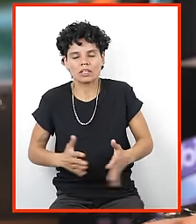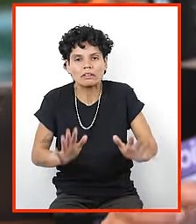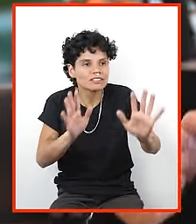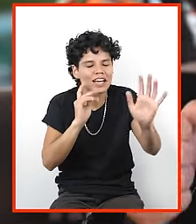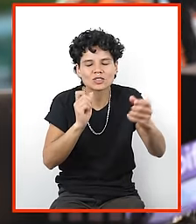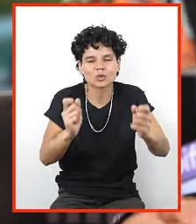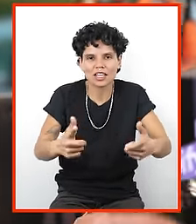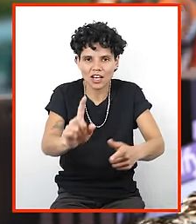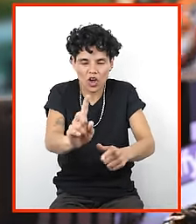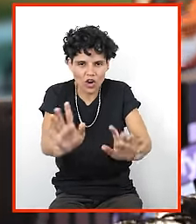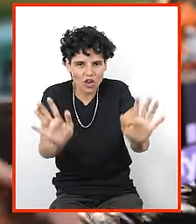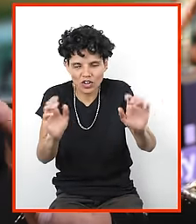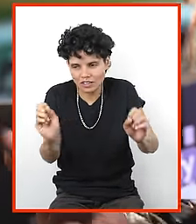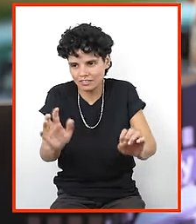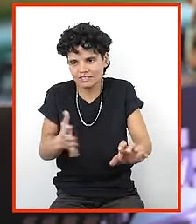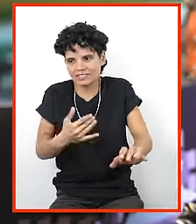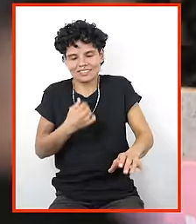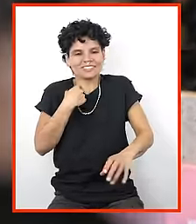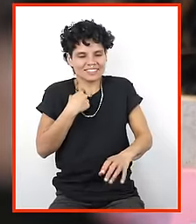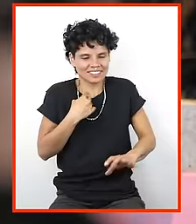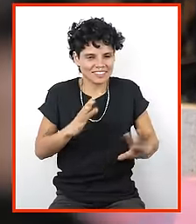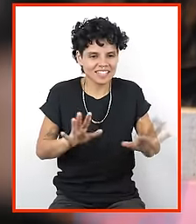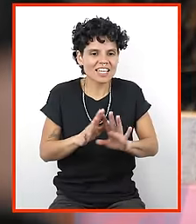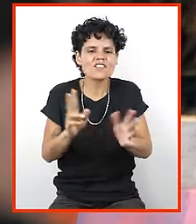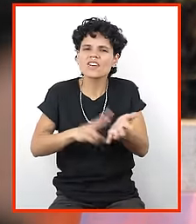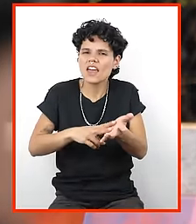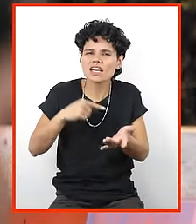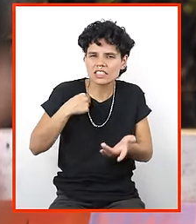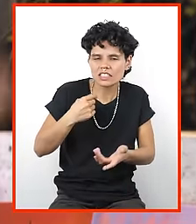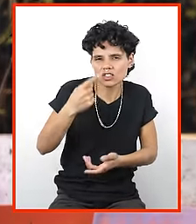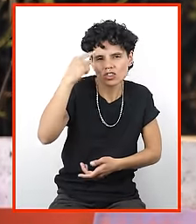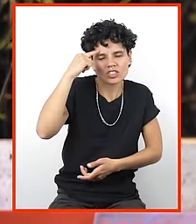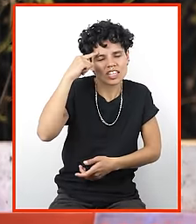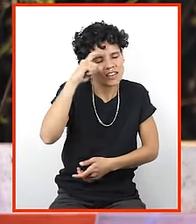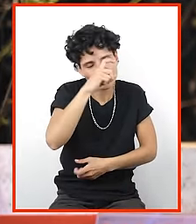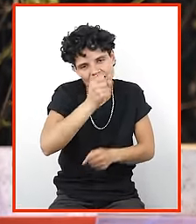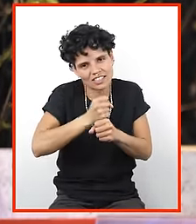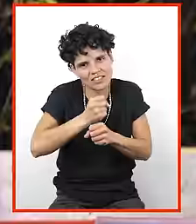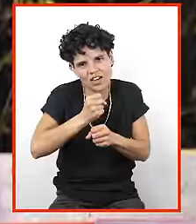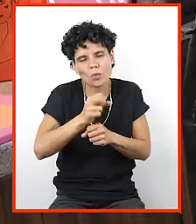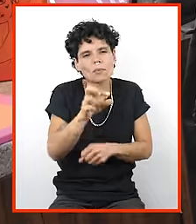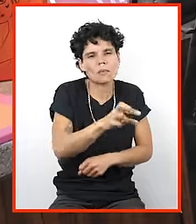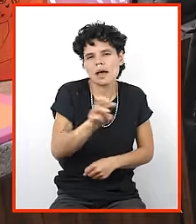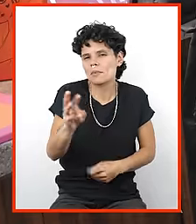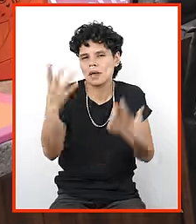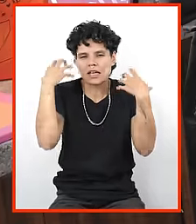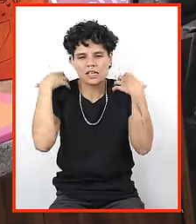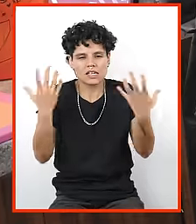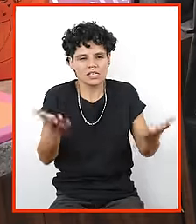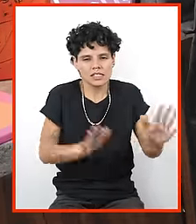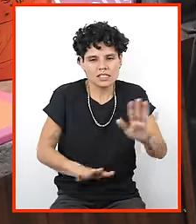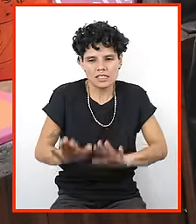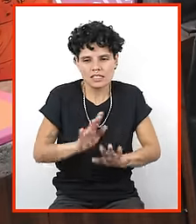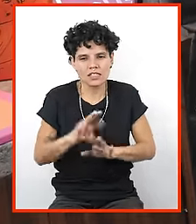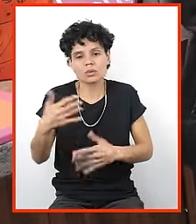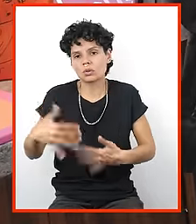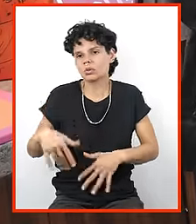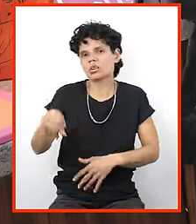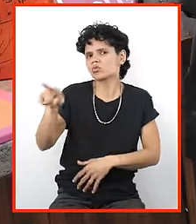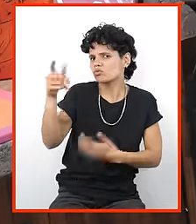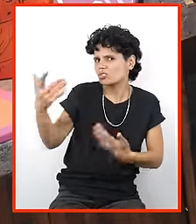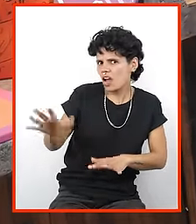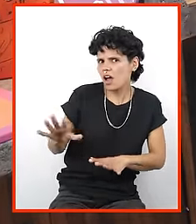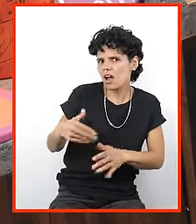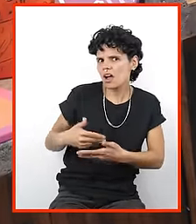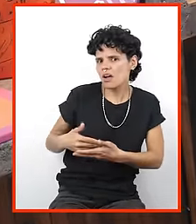pero... Pero no se entiende. No, se entiende. Sí que más, es que yo siento que es una pega súper difícil ser papá o mamá, si no. Tú de ella